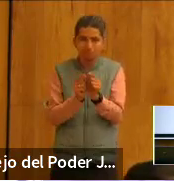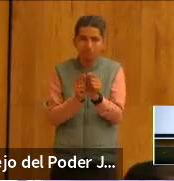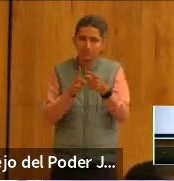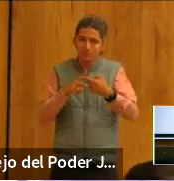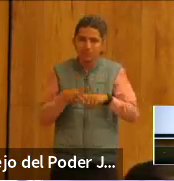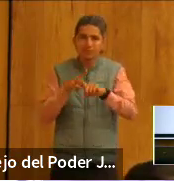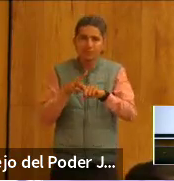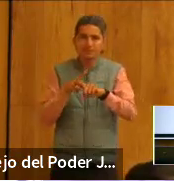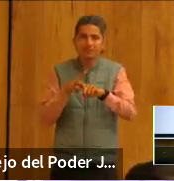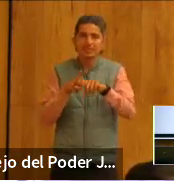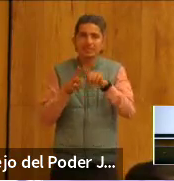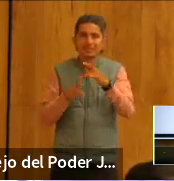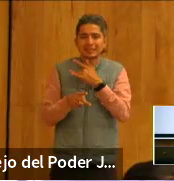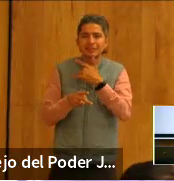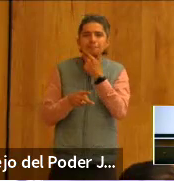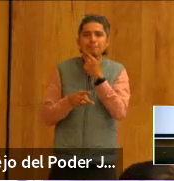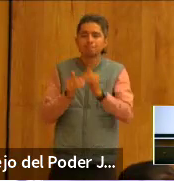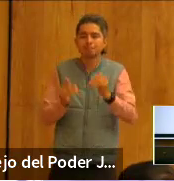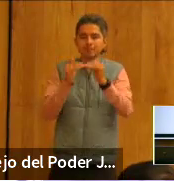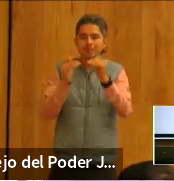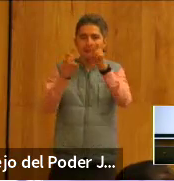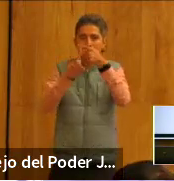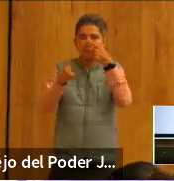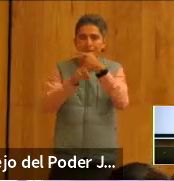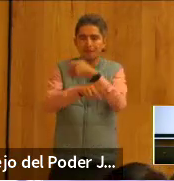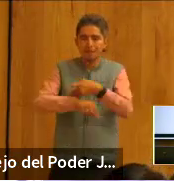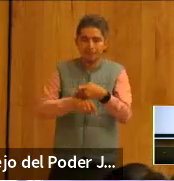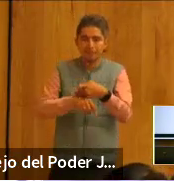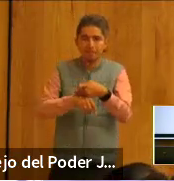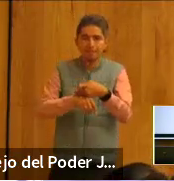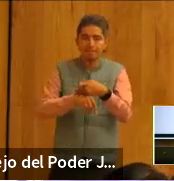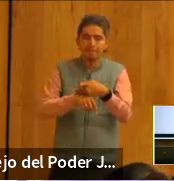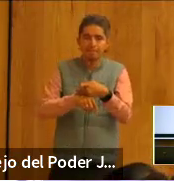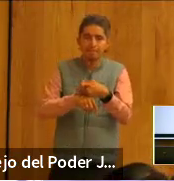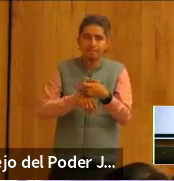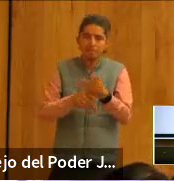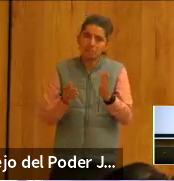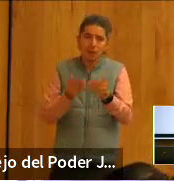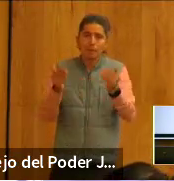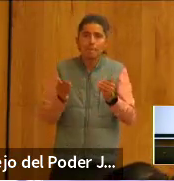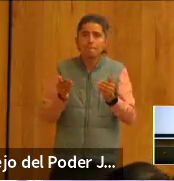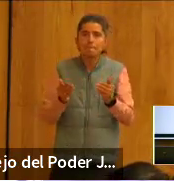momento inicial de la perspectiva de género en materia familiar y de manera